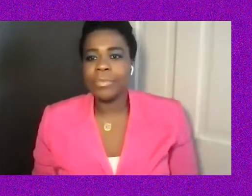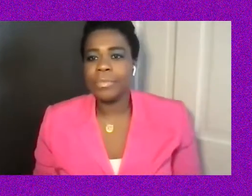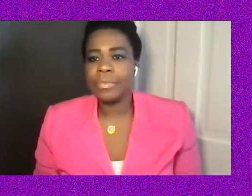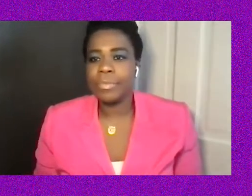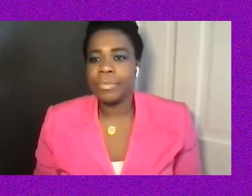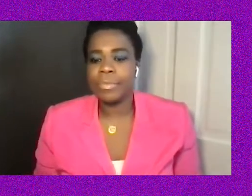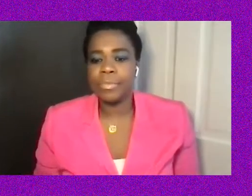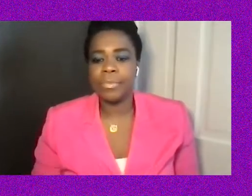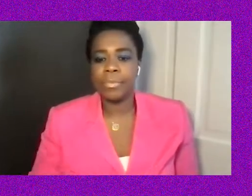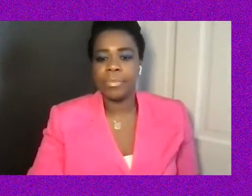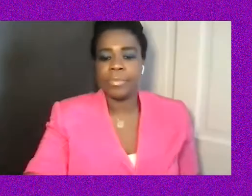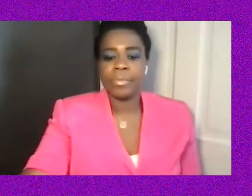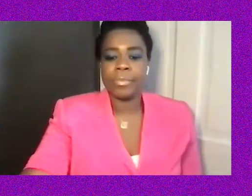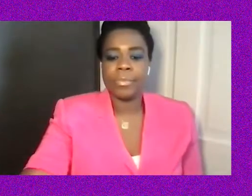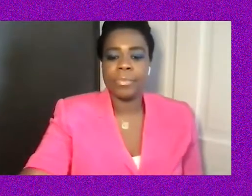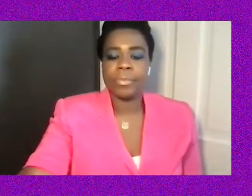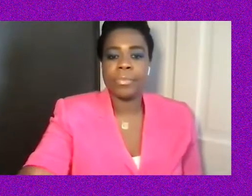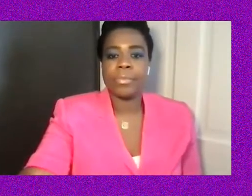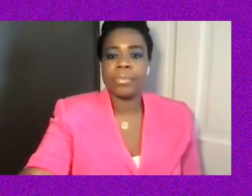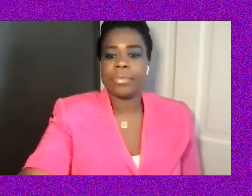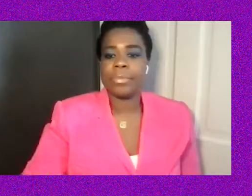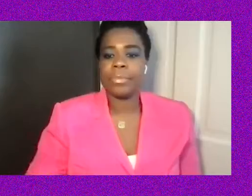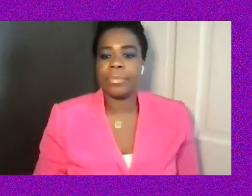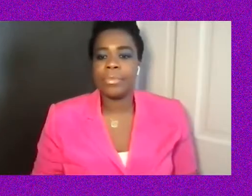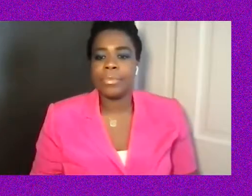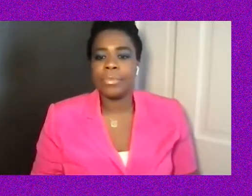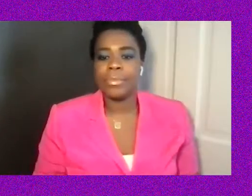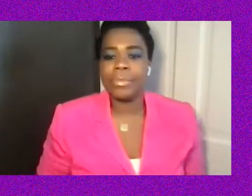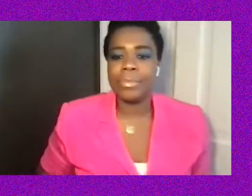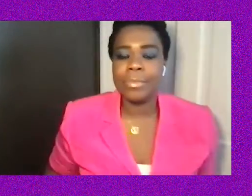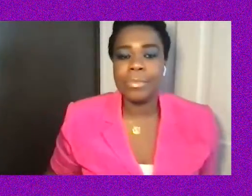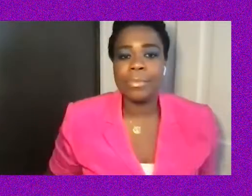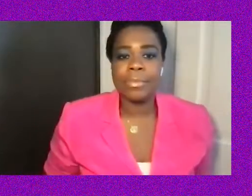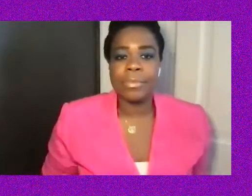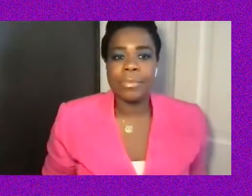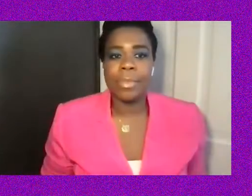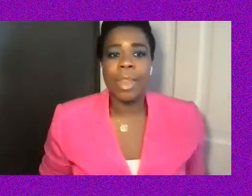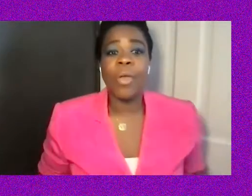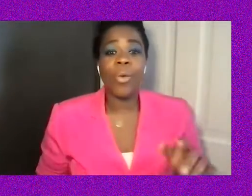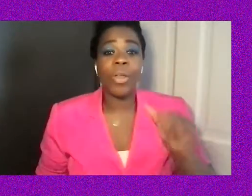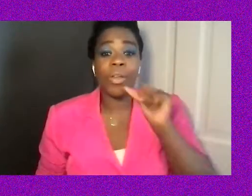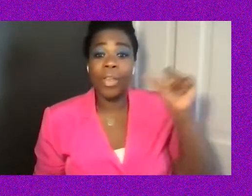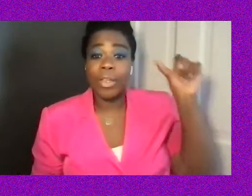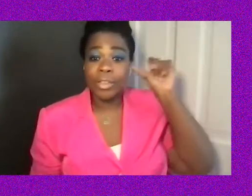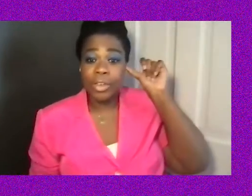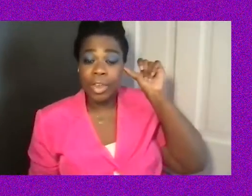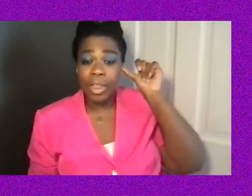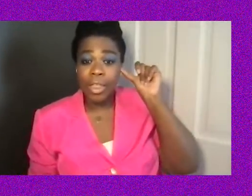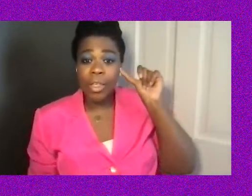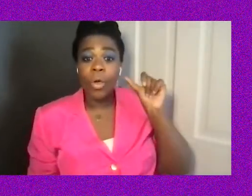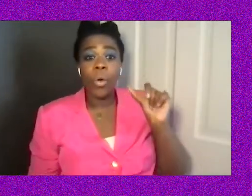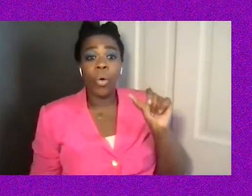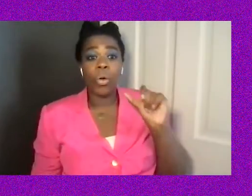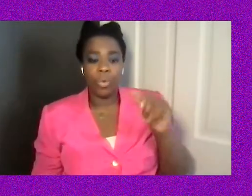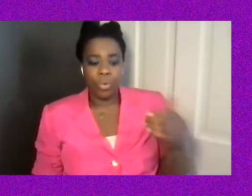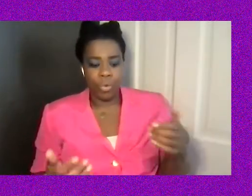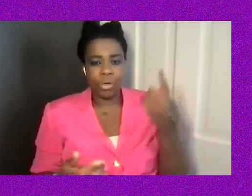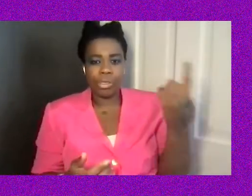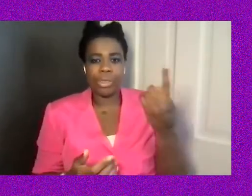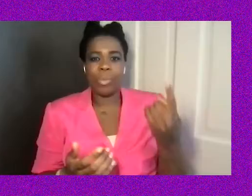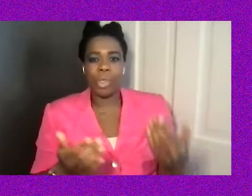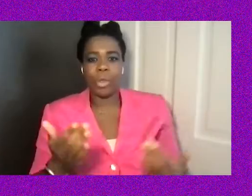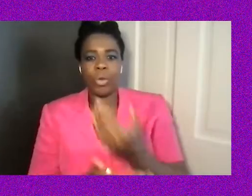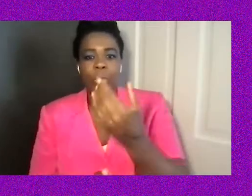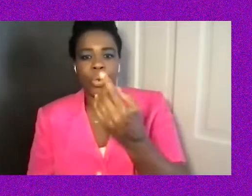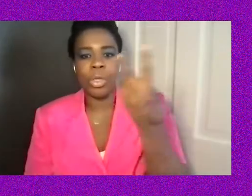you. We are neither yesterday. Ni somos ayer ni mañana. Somos algo